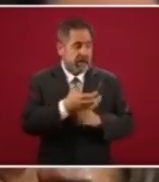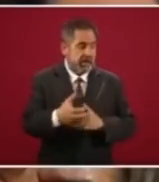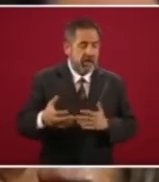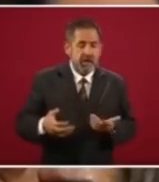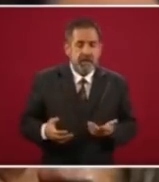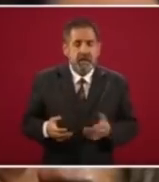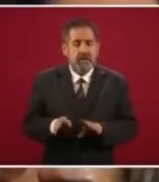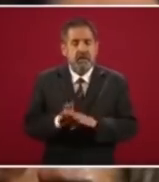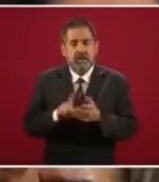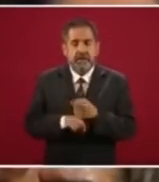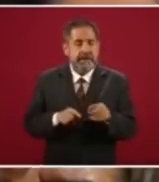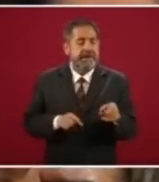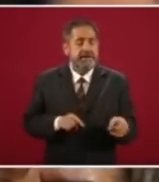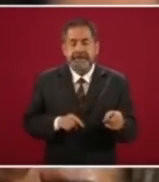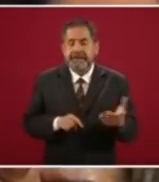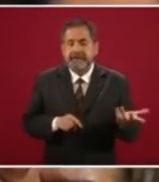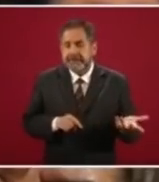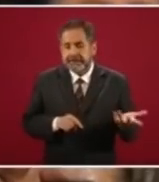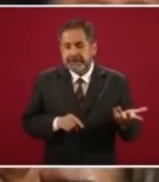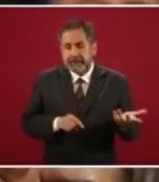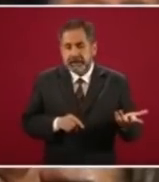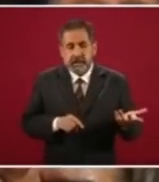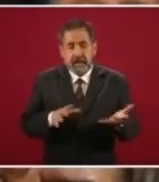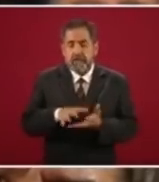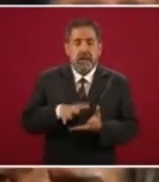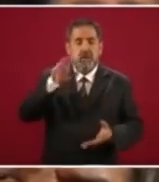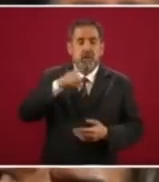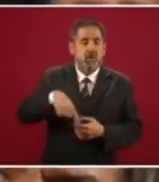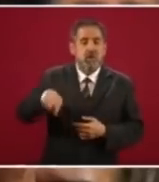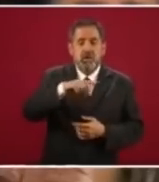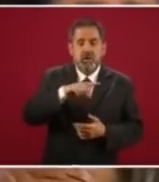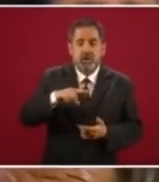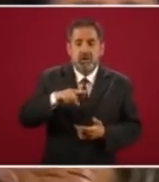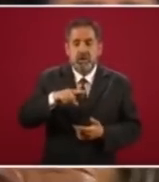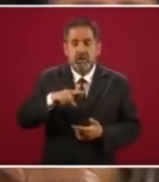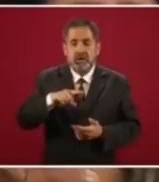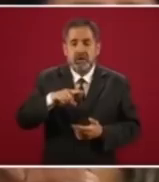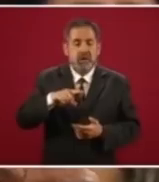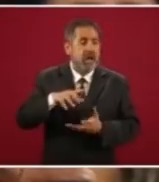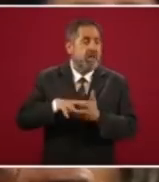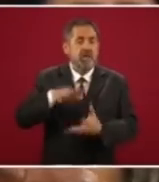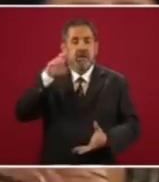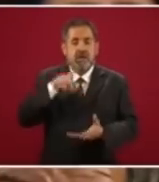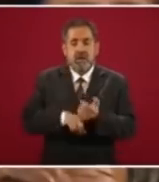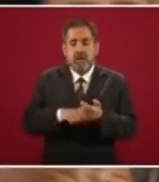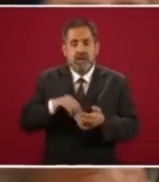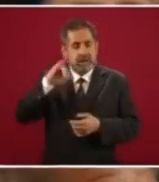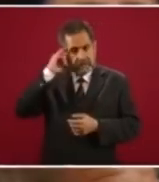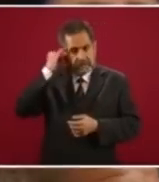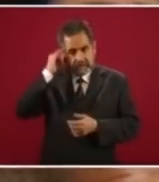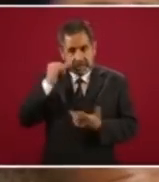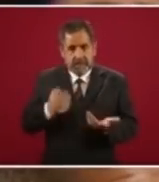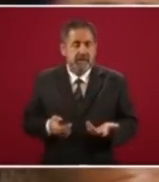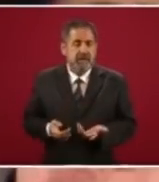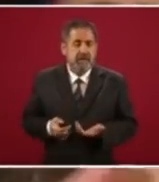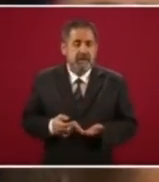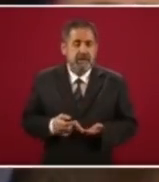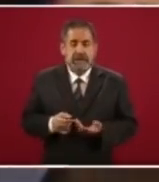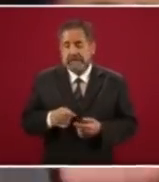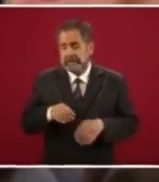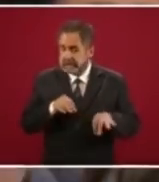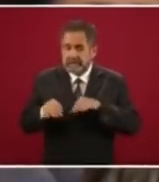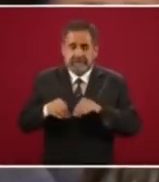de esta población, casi todos son, en su mayoría son indígenas, que los